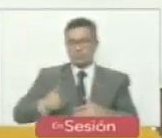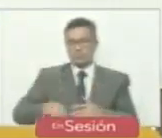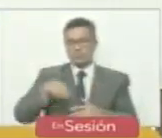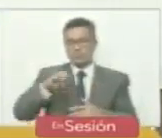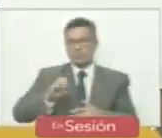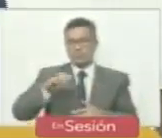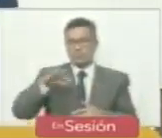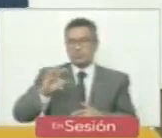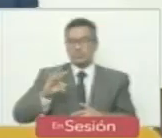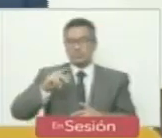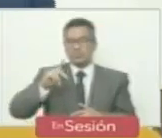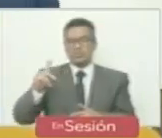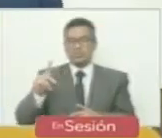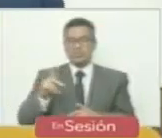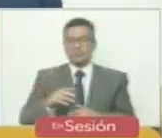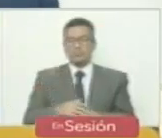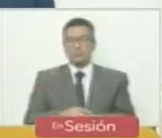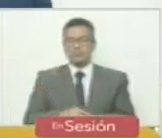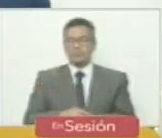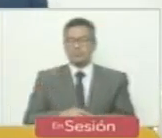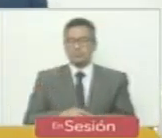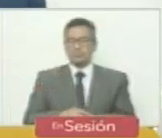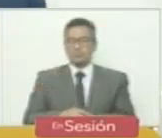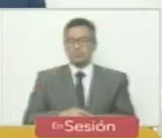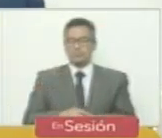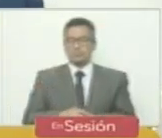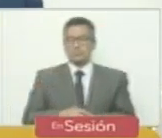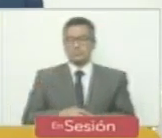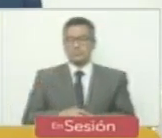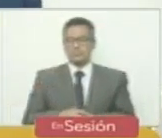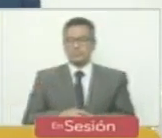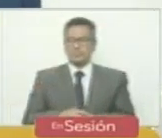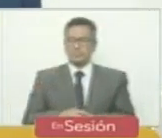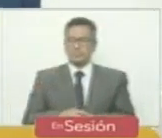Cristina Kirchner.